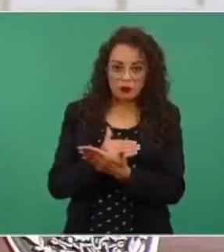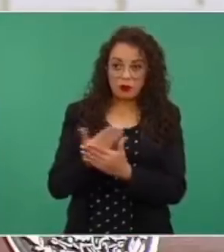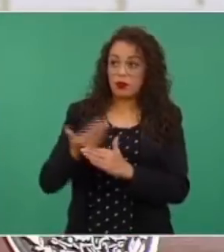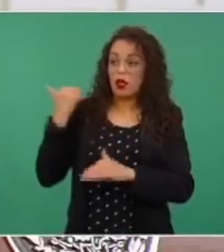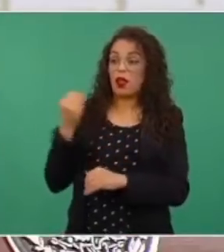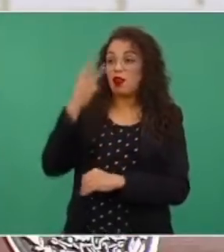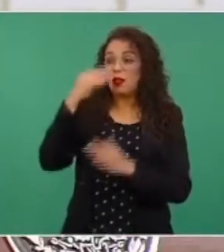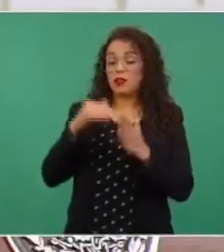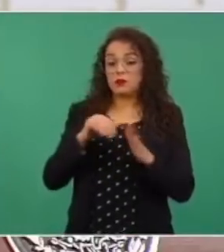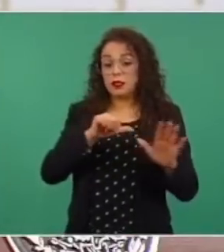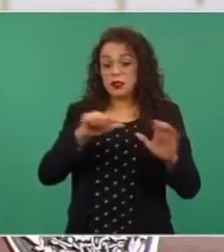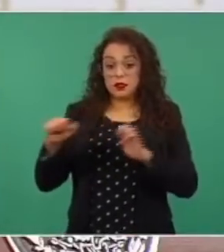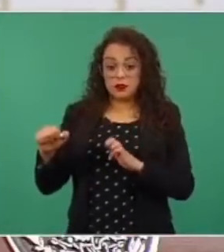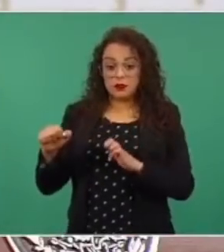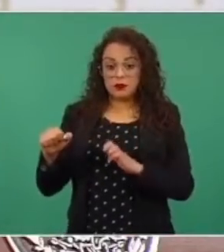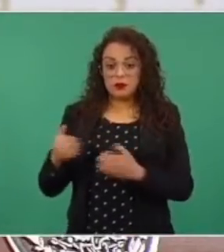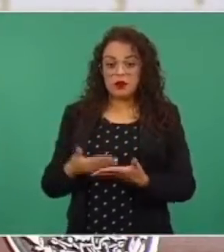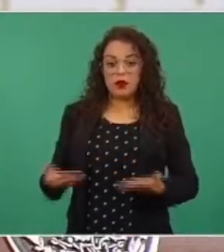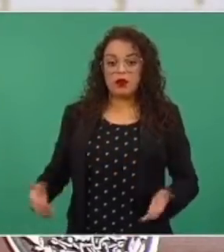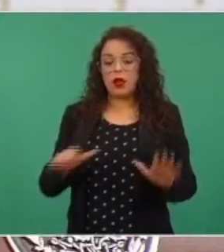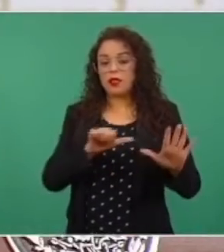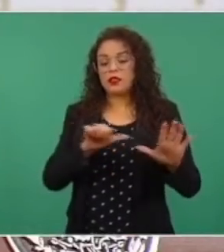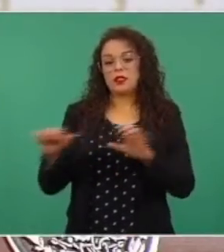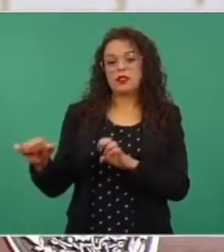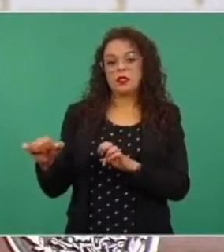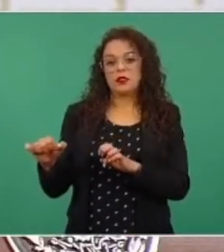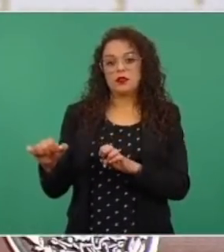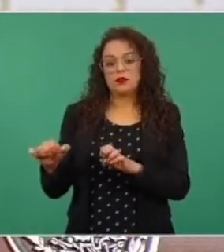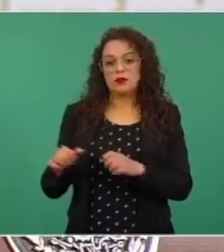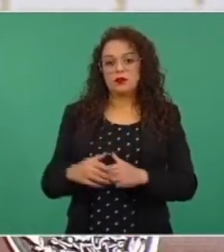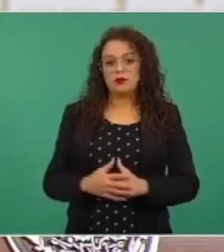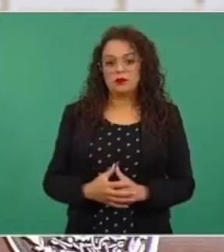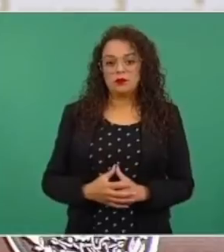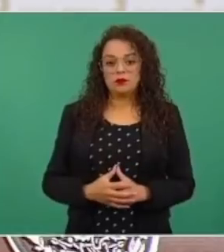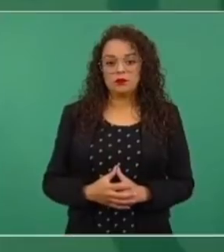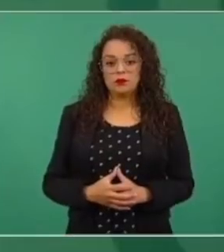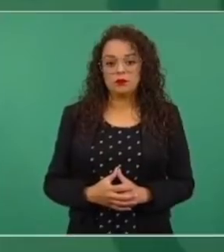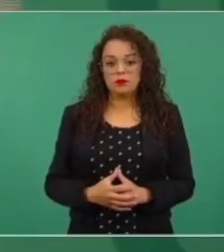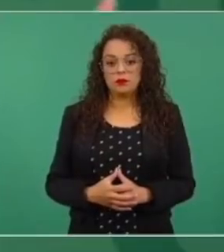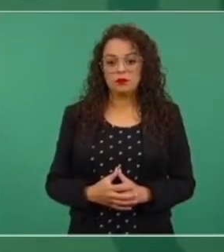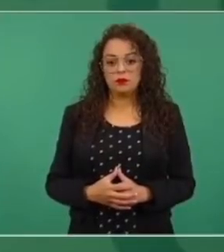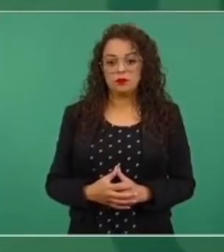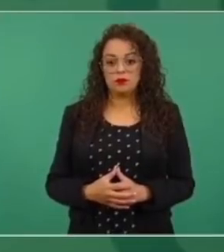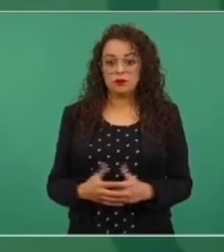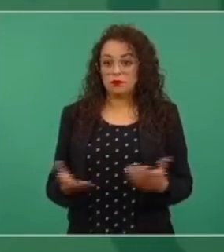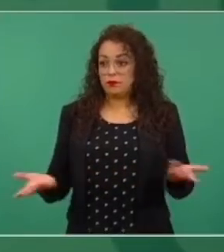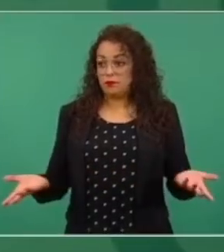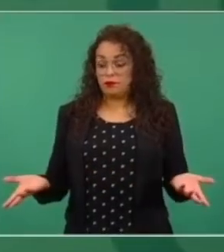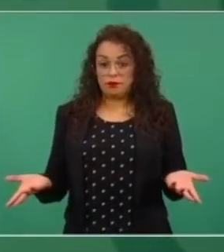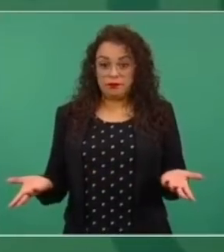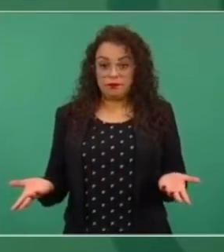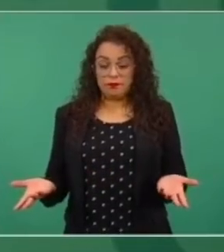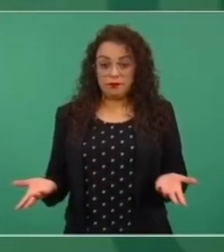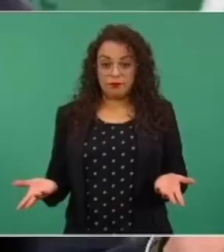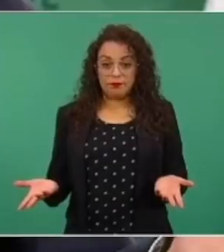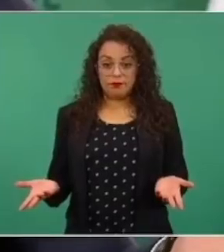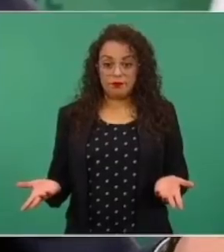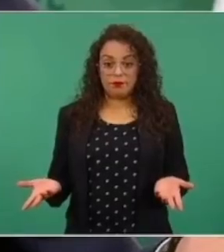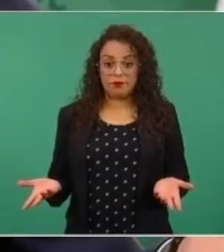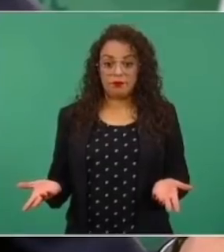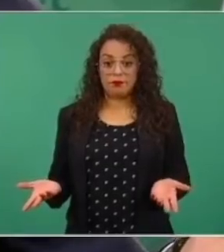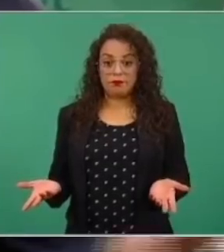3.600 a 600. Y